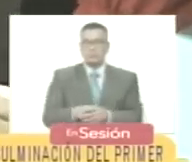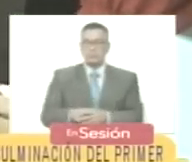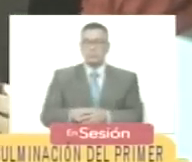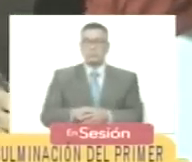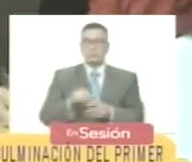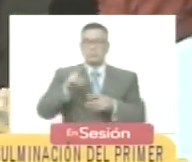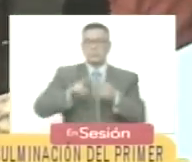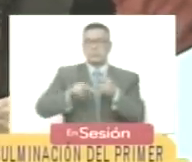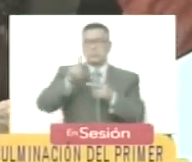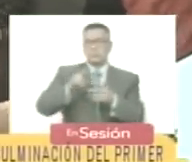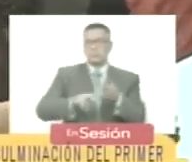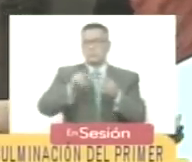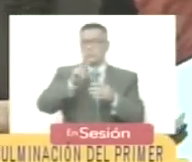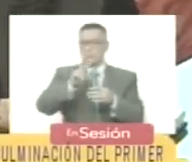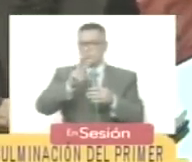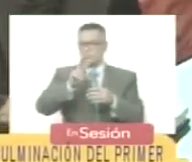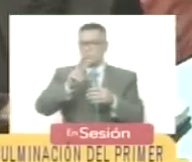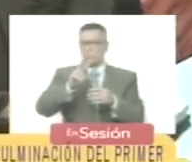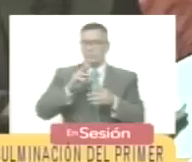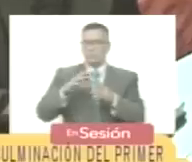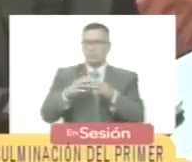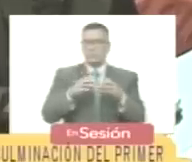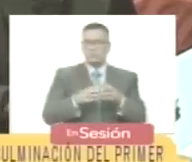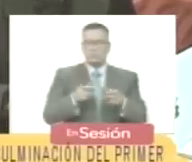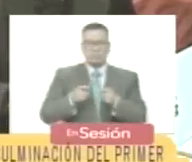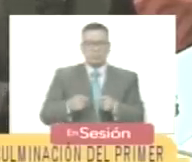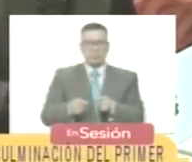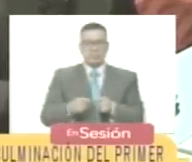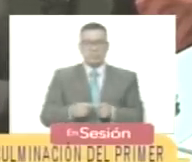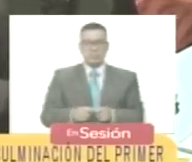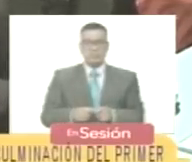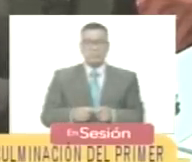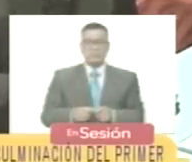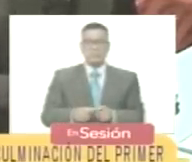o dos. Traten de